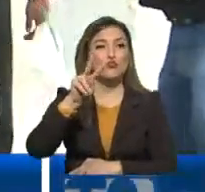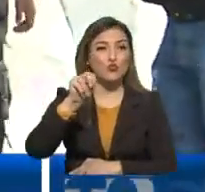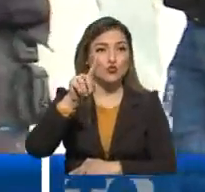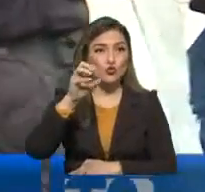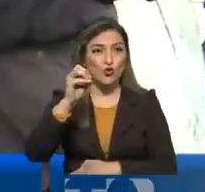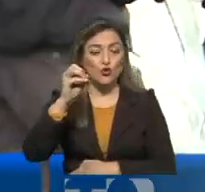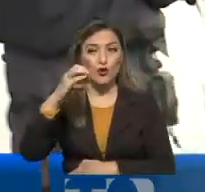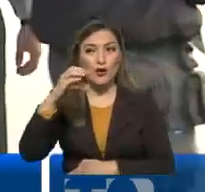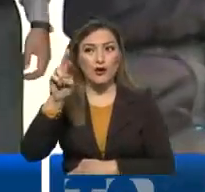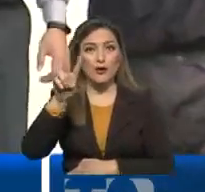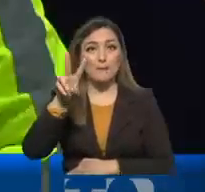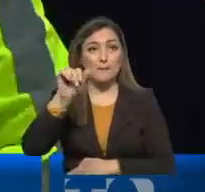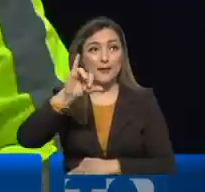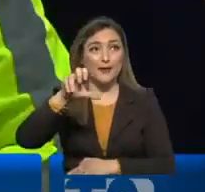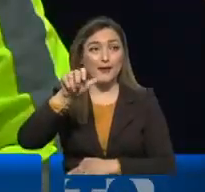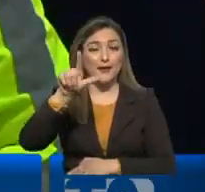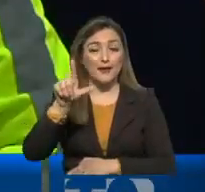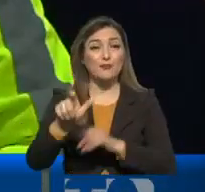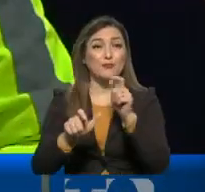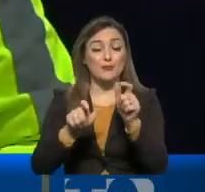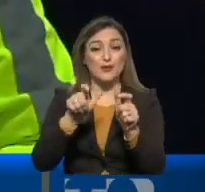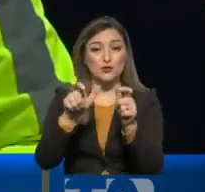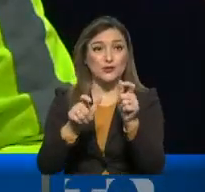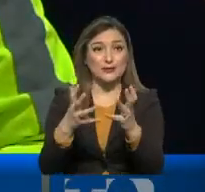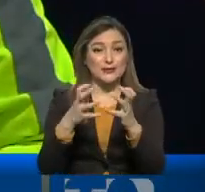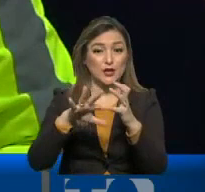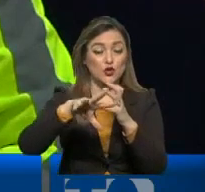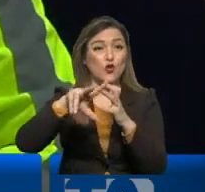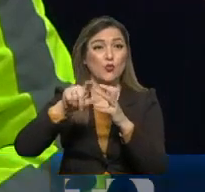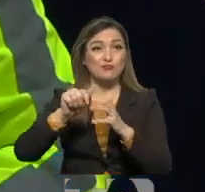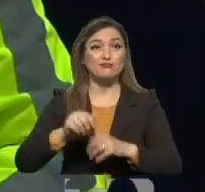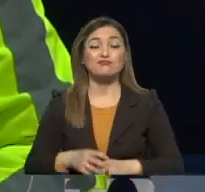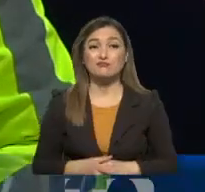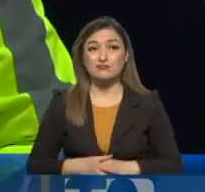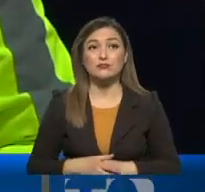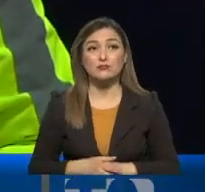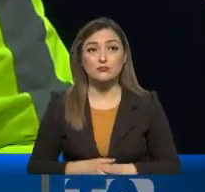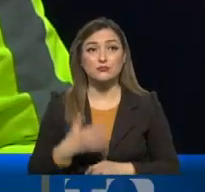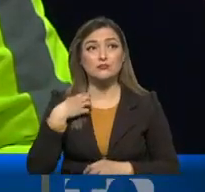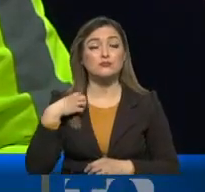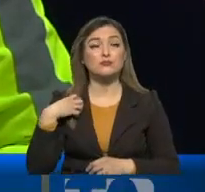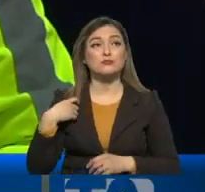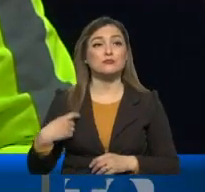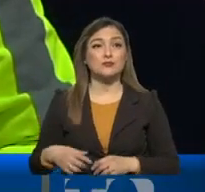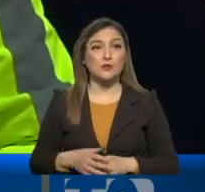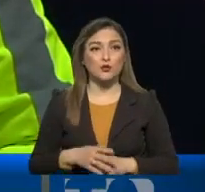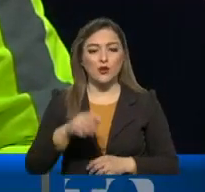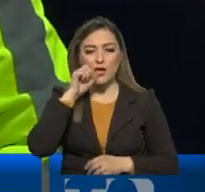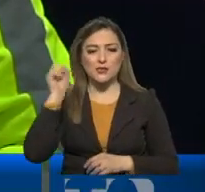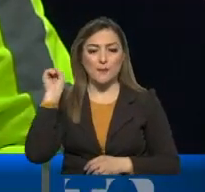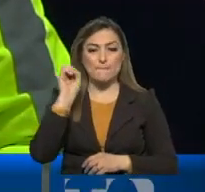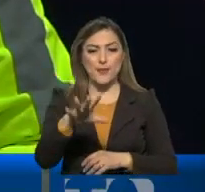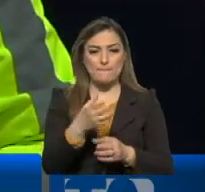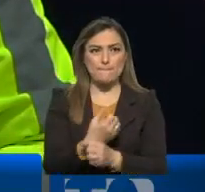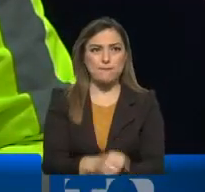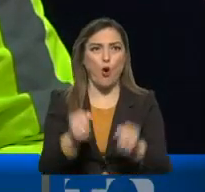intentaron sustraer el cajero automático. Se había producido una explosión con un intento de afectar un